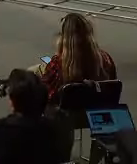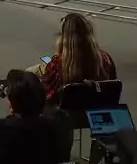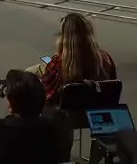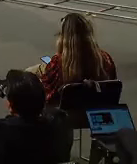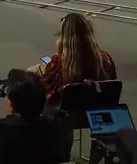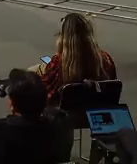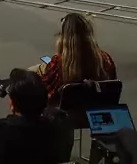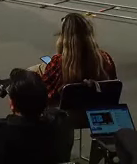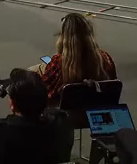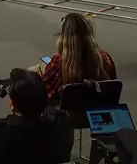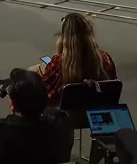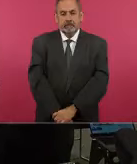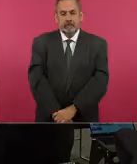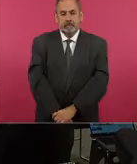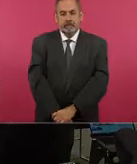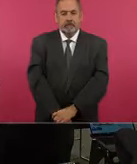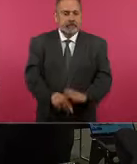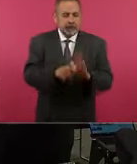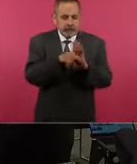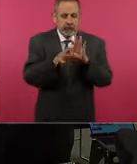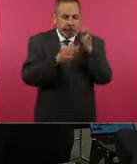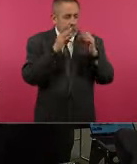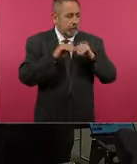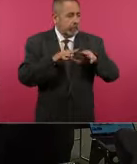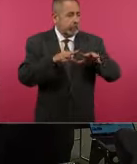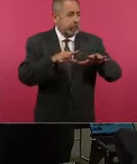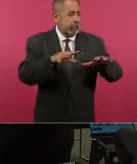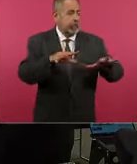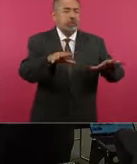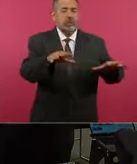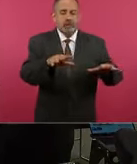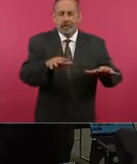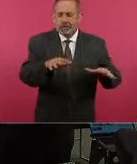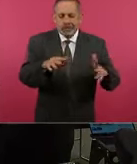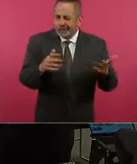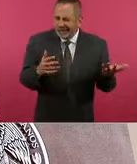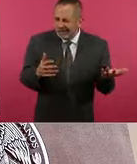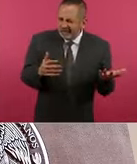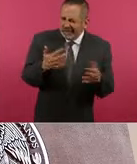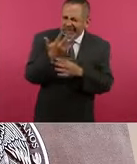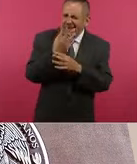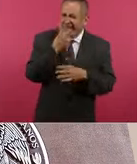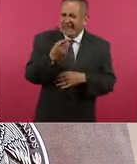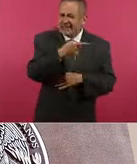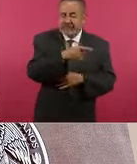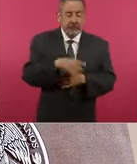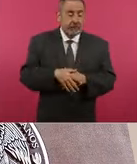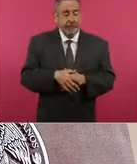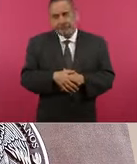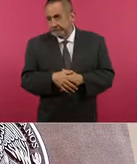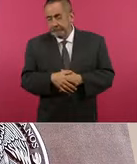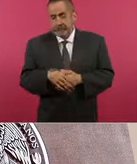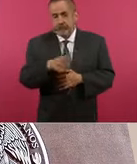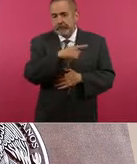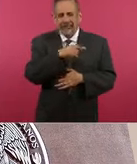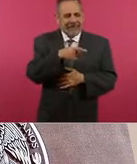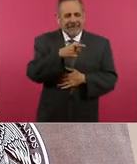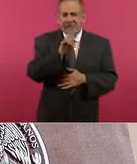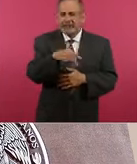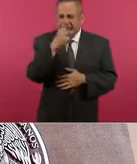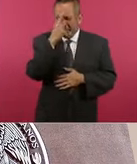publicados también en diarios impresos. Pero aquí vemos lo que dijeron en radio y televisión. Hicieron gala de su cinismo